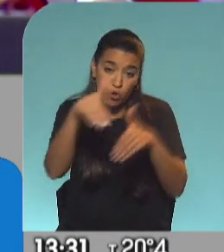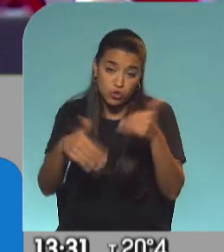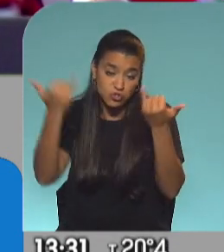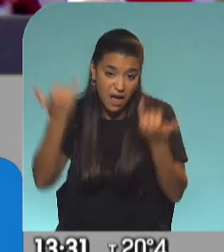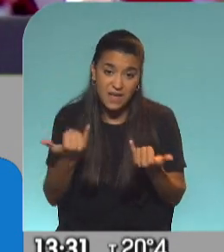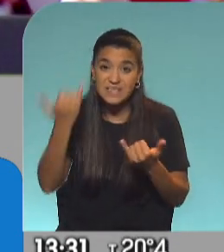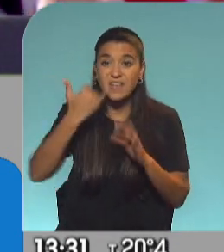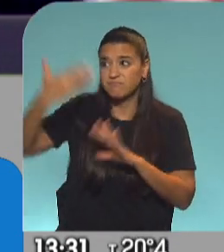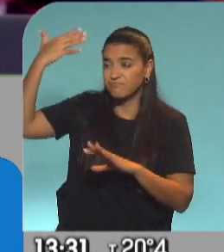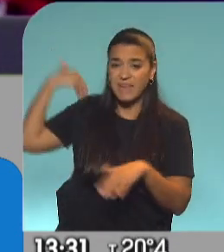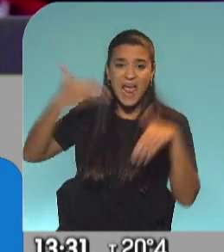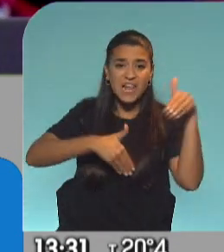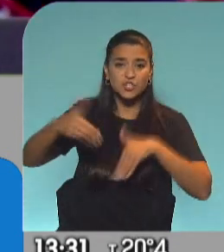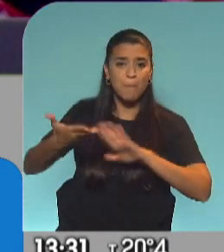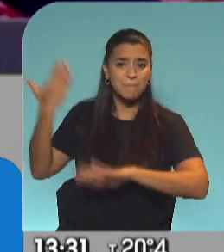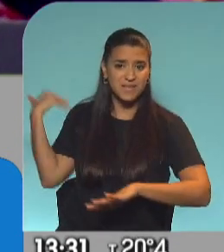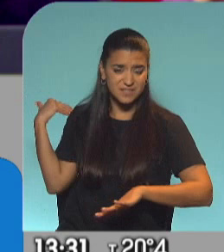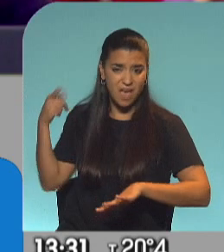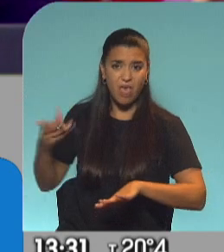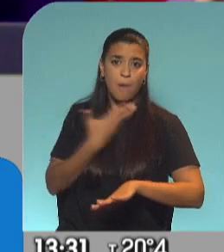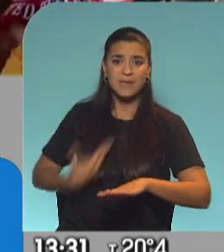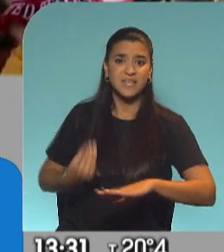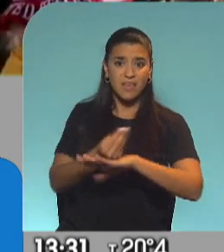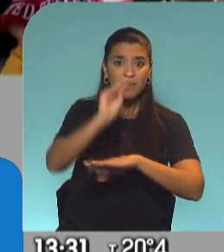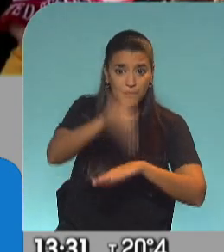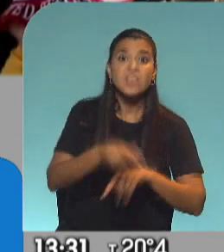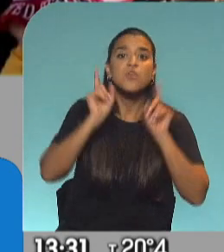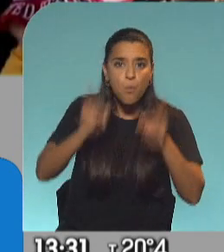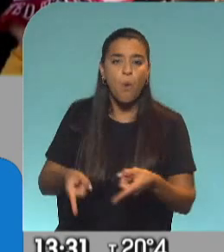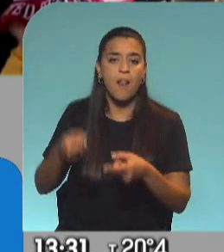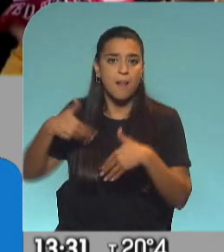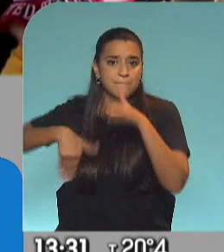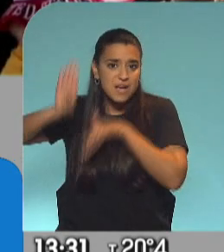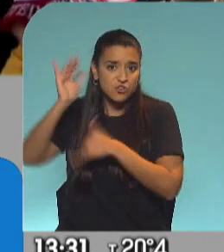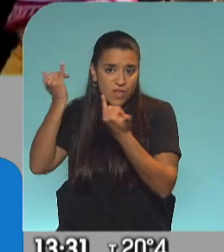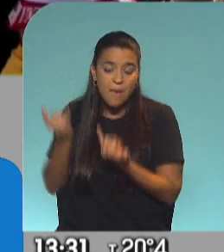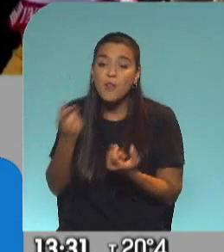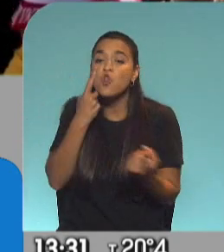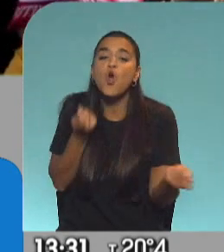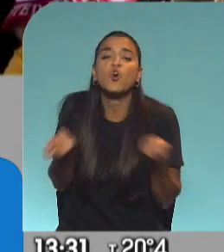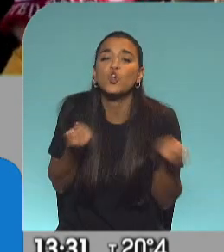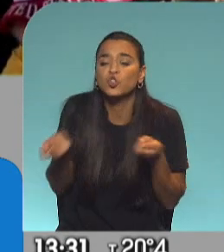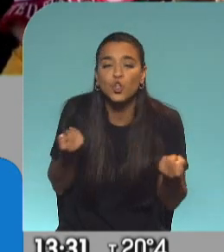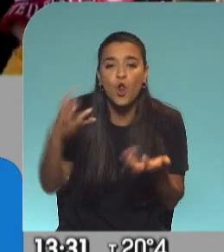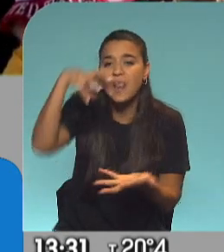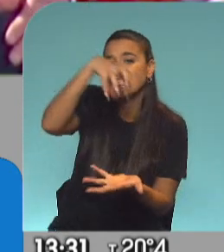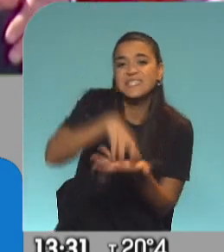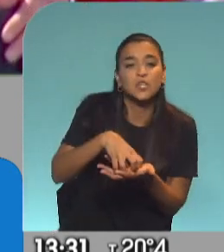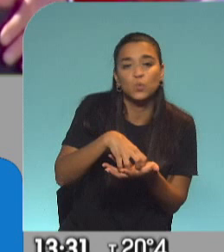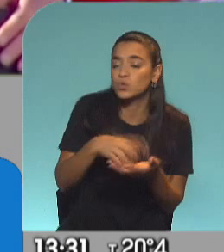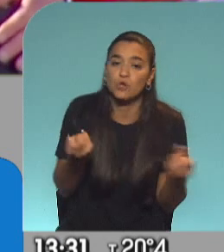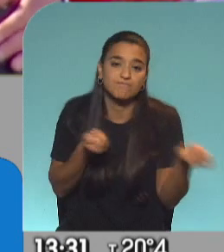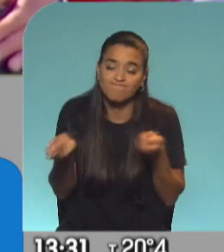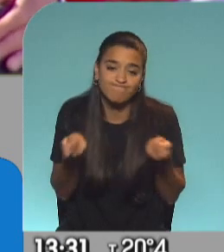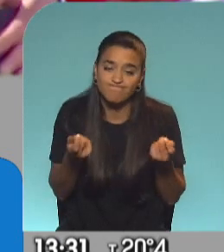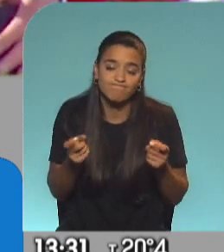ha tenido en la elección pasada, incluso cuando perdió la presidencia, pero no controla instituciones contramayoritarias